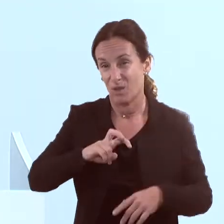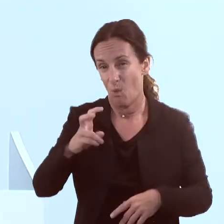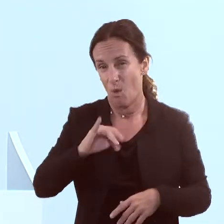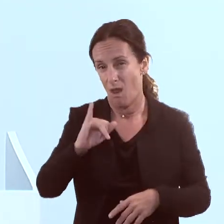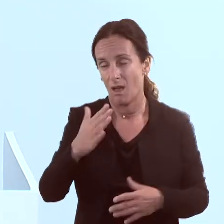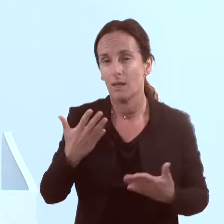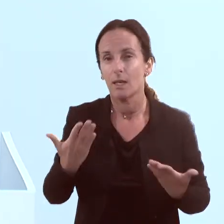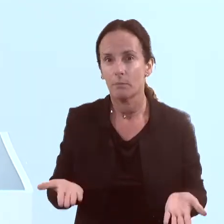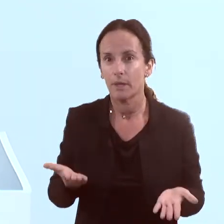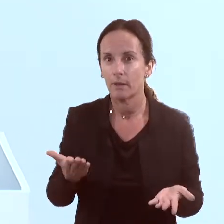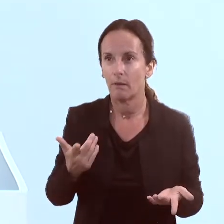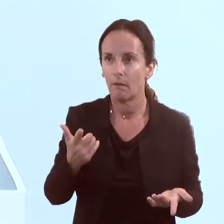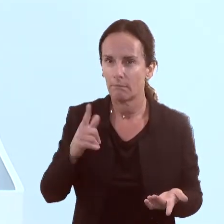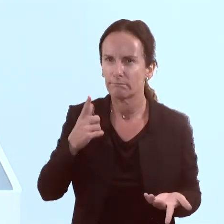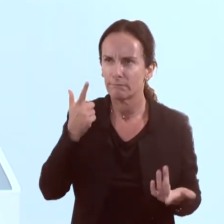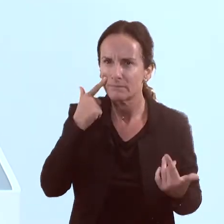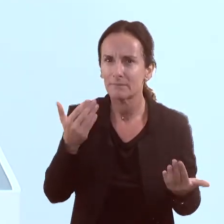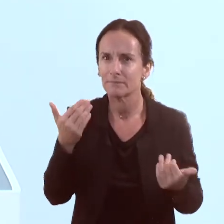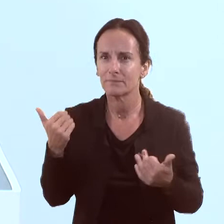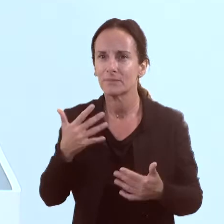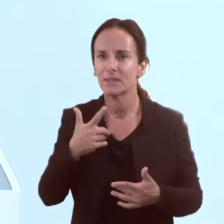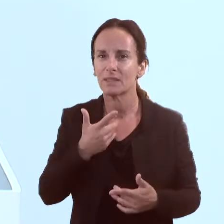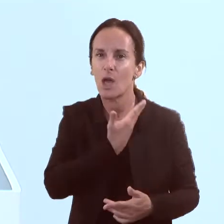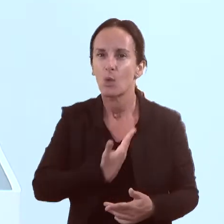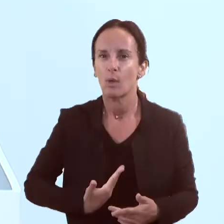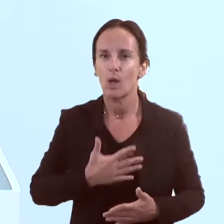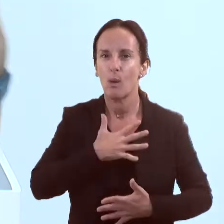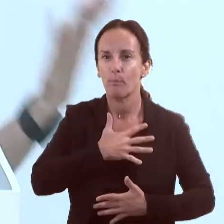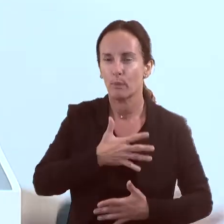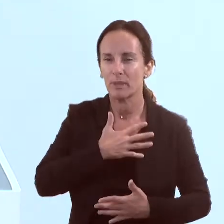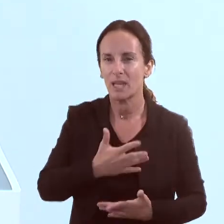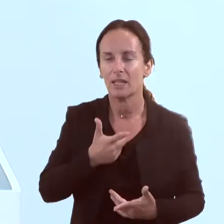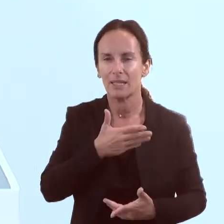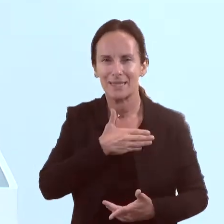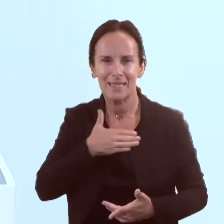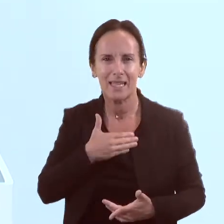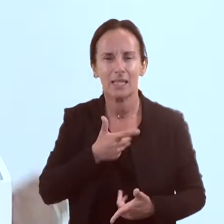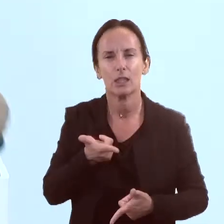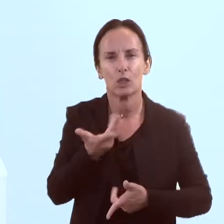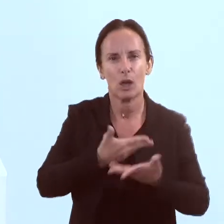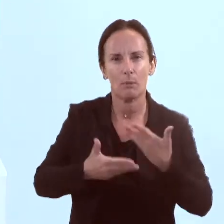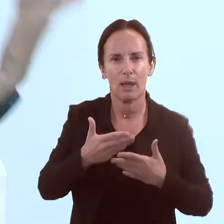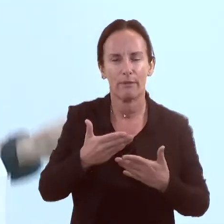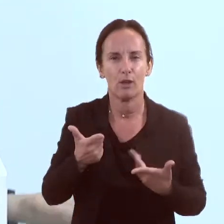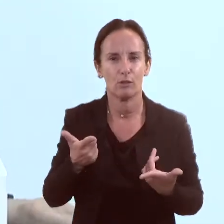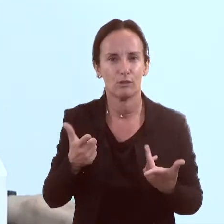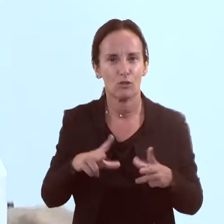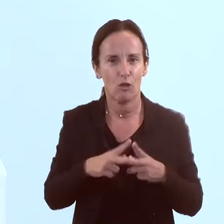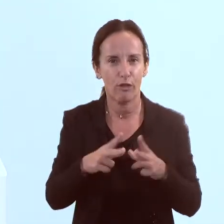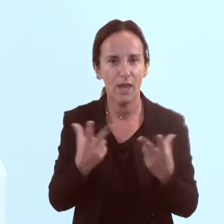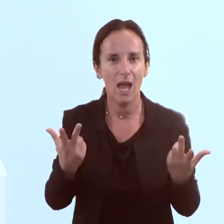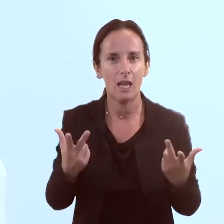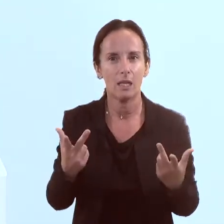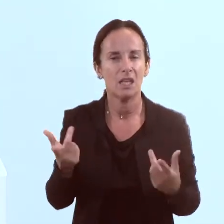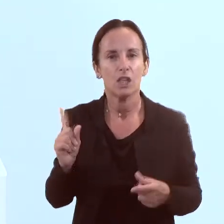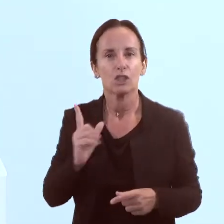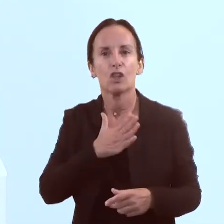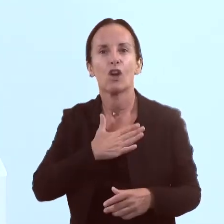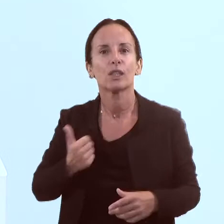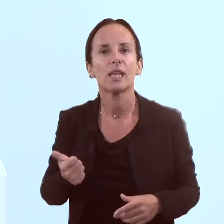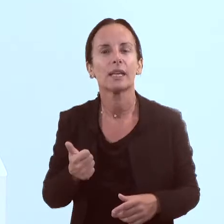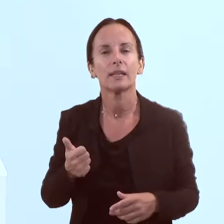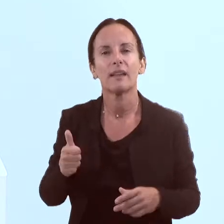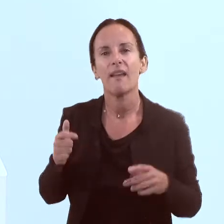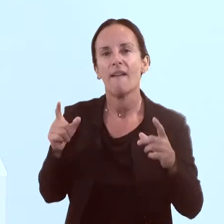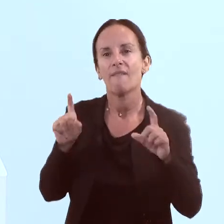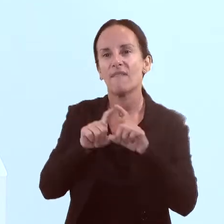encontrar propietarios así que quieren colaborar en una función social, que quieren otra forma de trabajar con la vivienda, que no quieren especular con la vivienda y que entienden